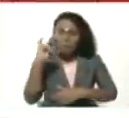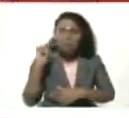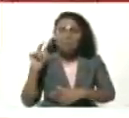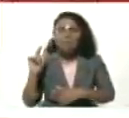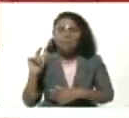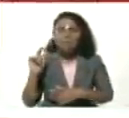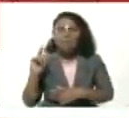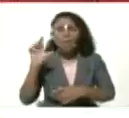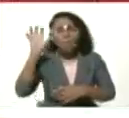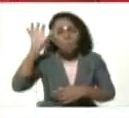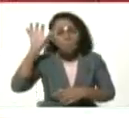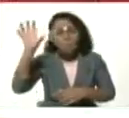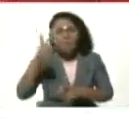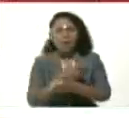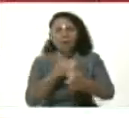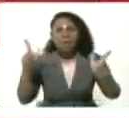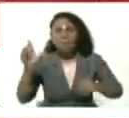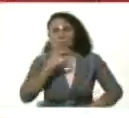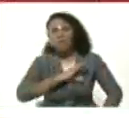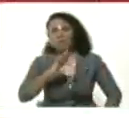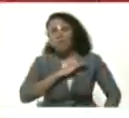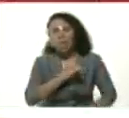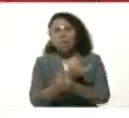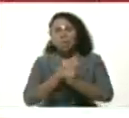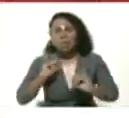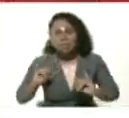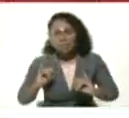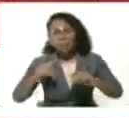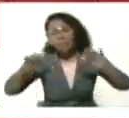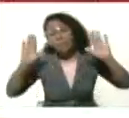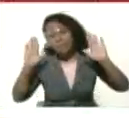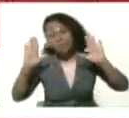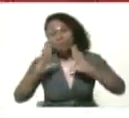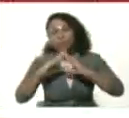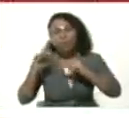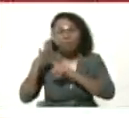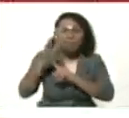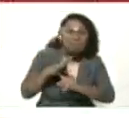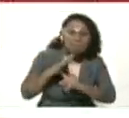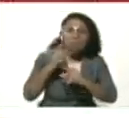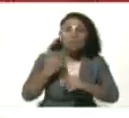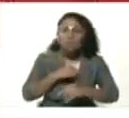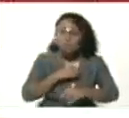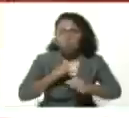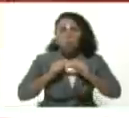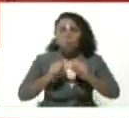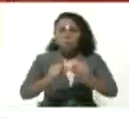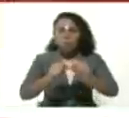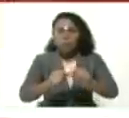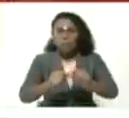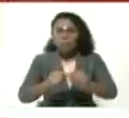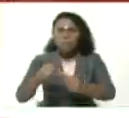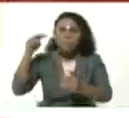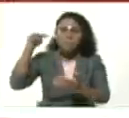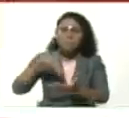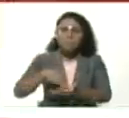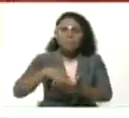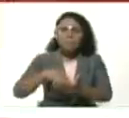un país que es libre, soberano, es independiente, a pesar de todas las presiones, y nos mantenemos de pie. De manera